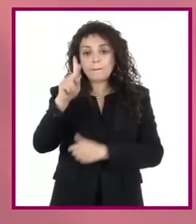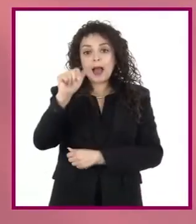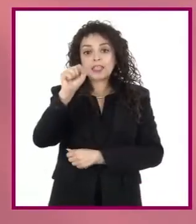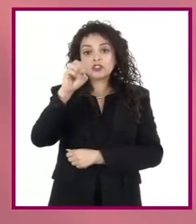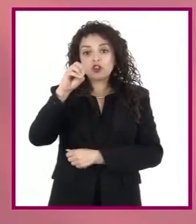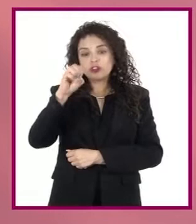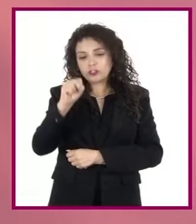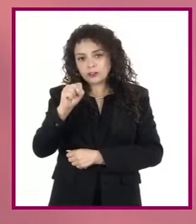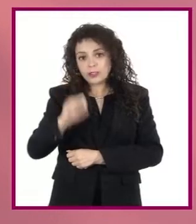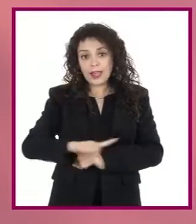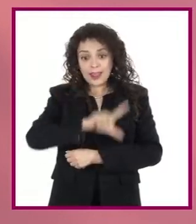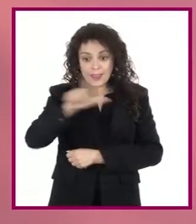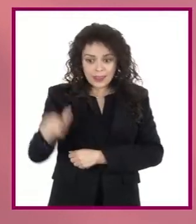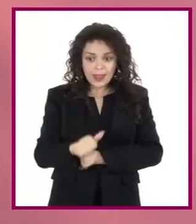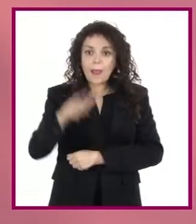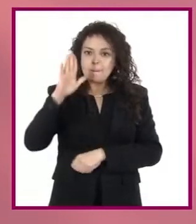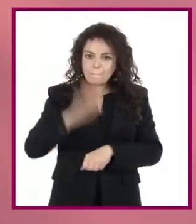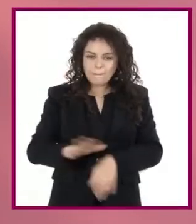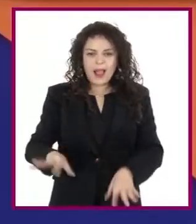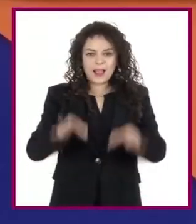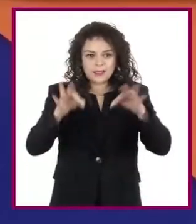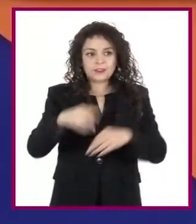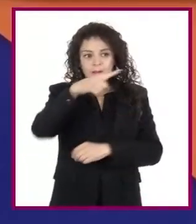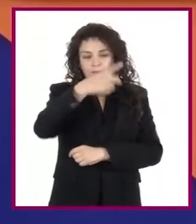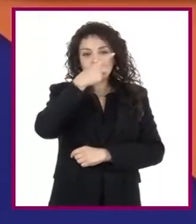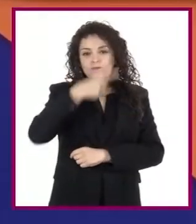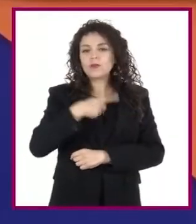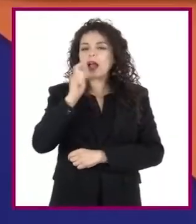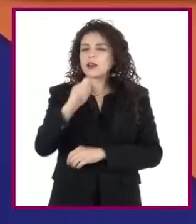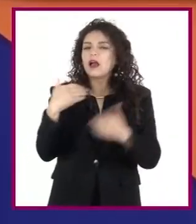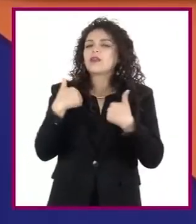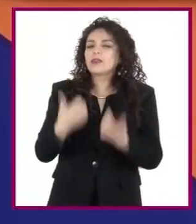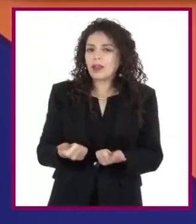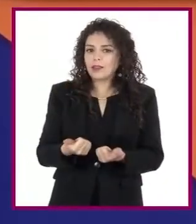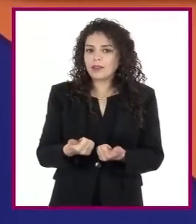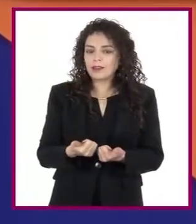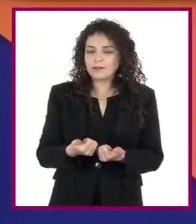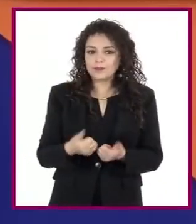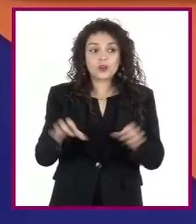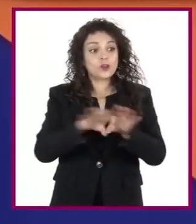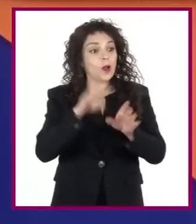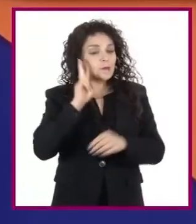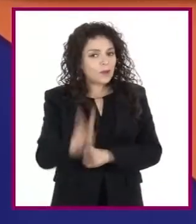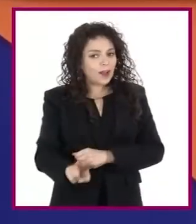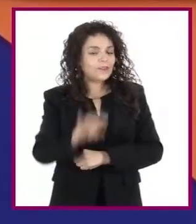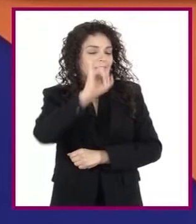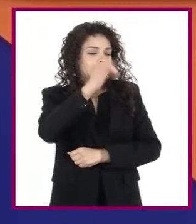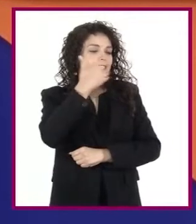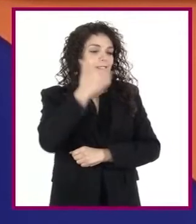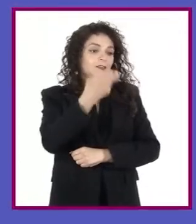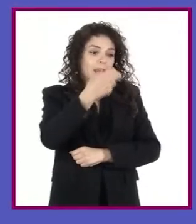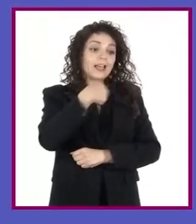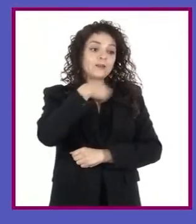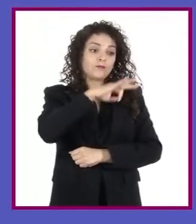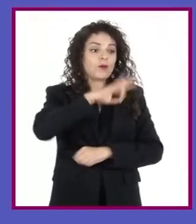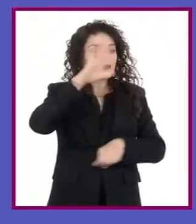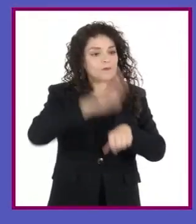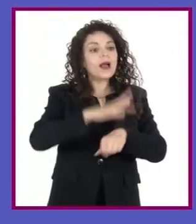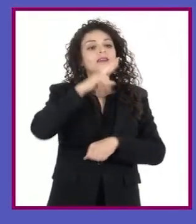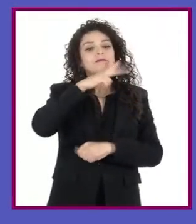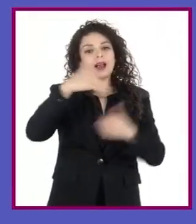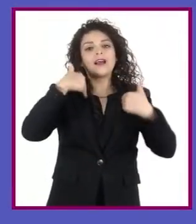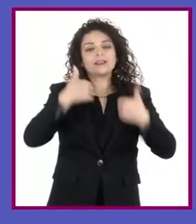una interpretación más certera. ¿Te parece? Claro, profesora. Eso me ayudará a mejorar. Veamos.